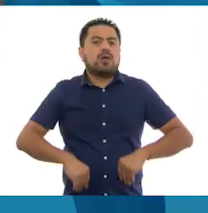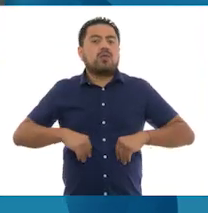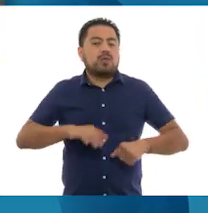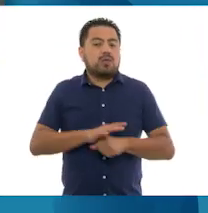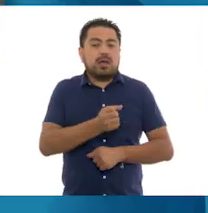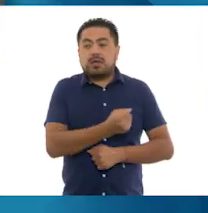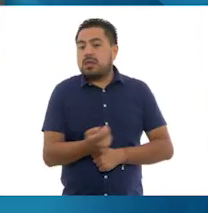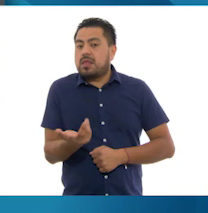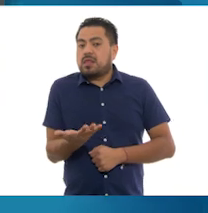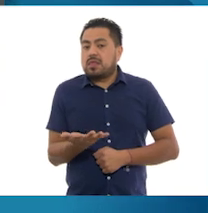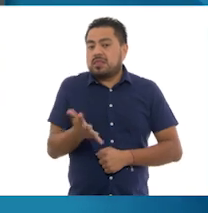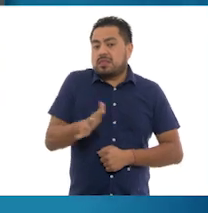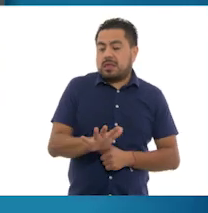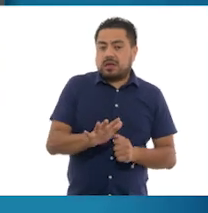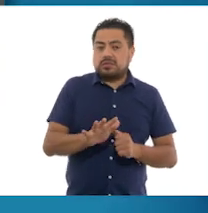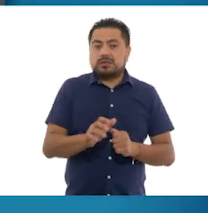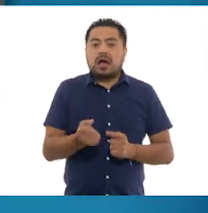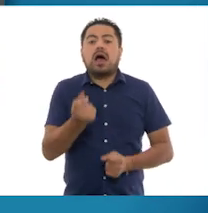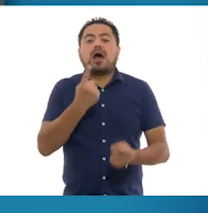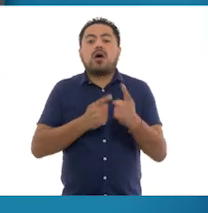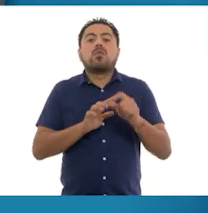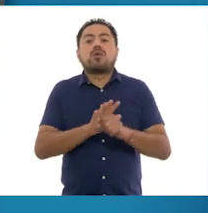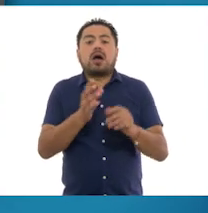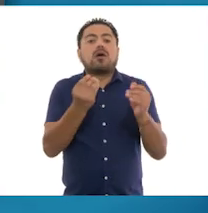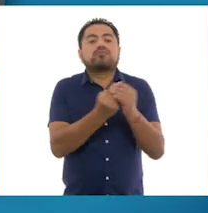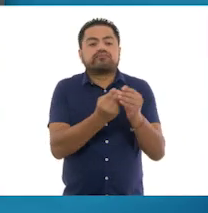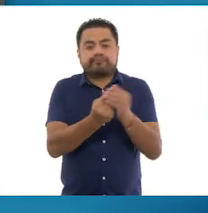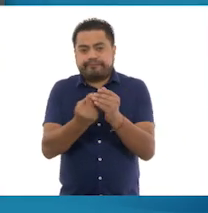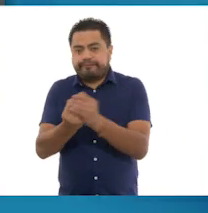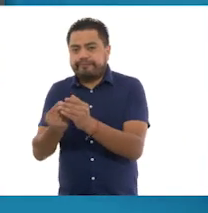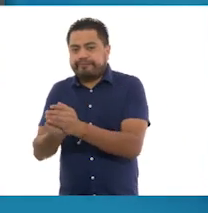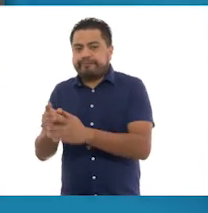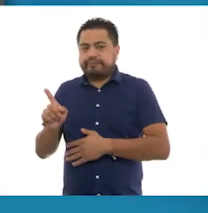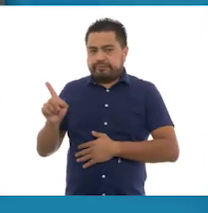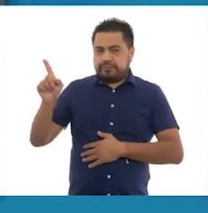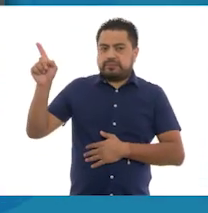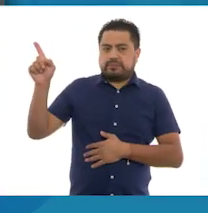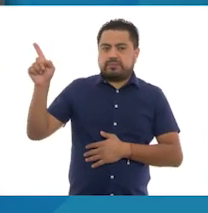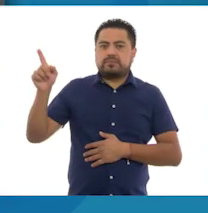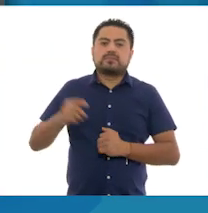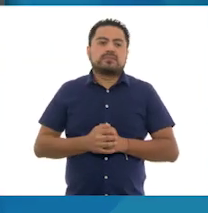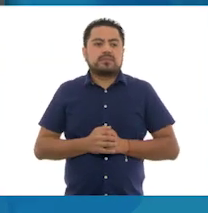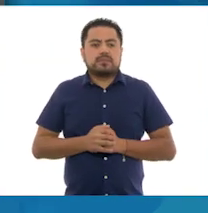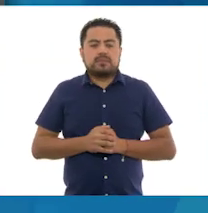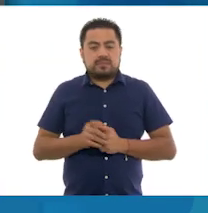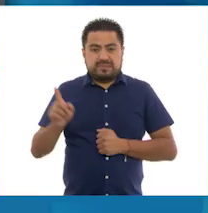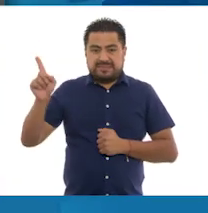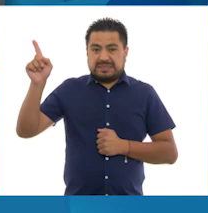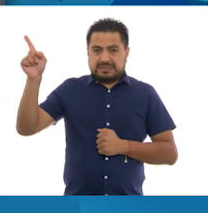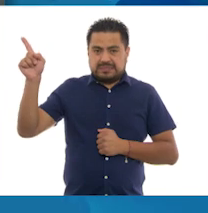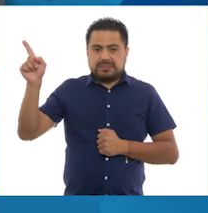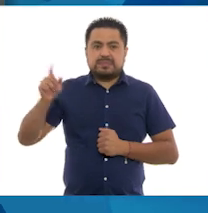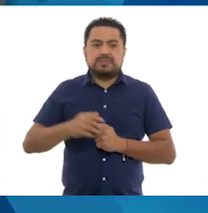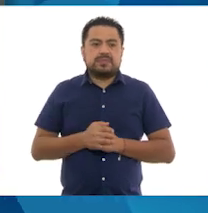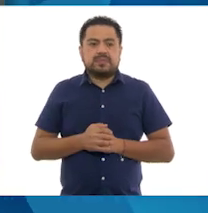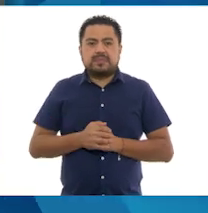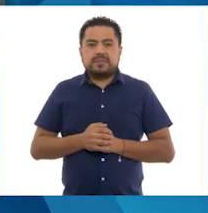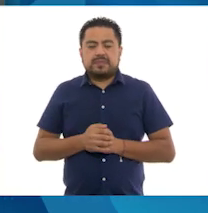10. Algunas de ellas son la Bocania anómala, Velafrons